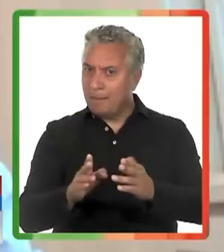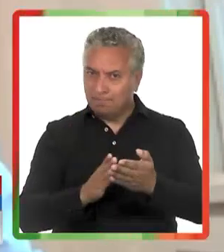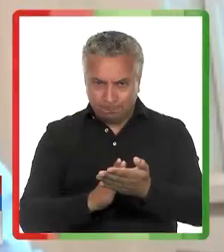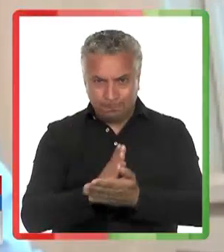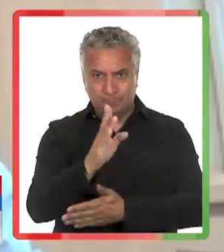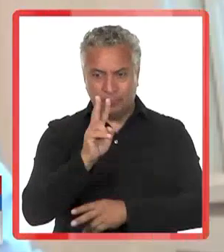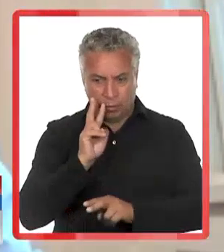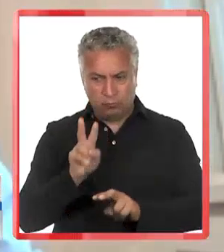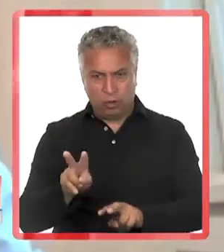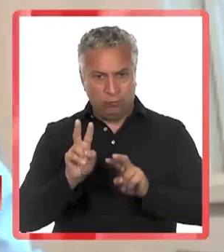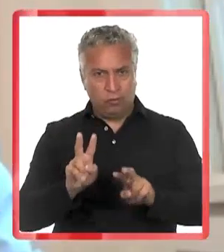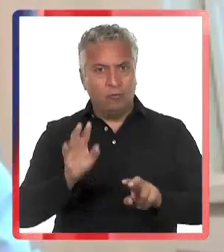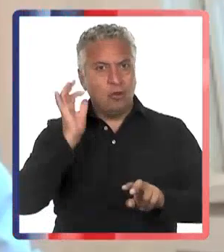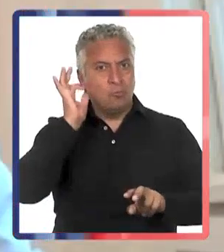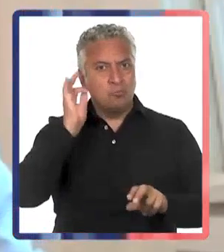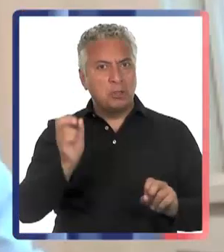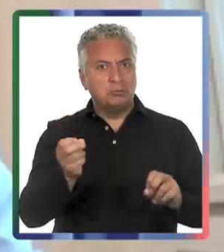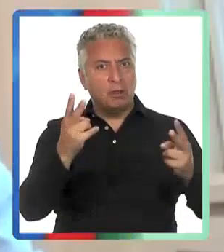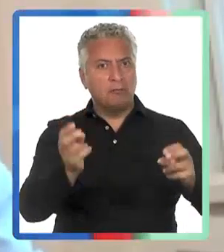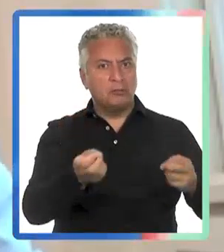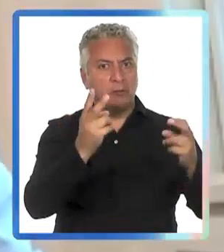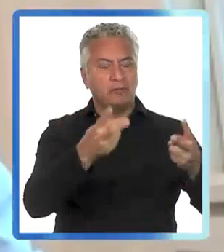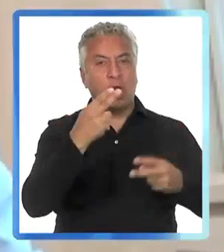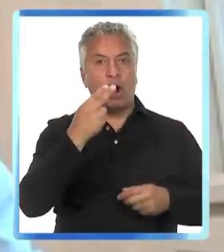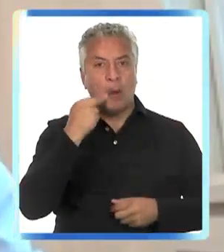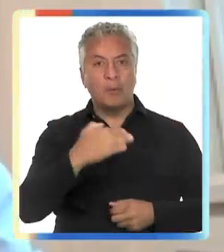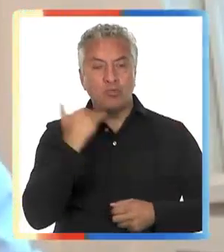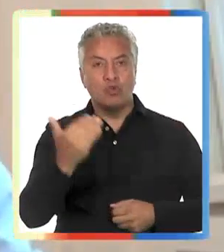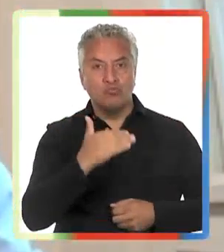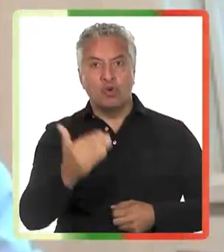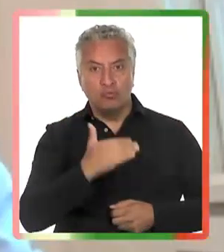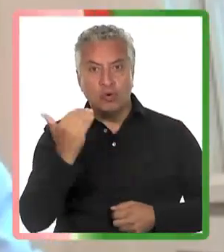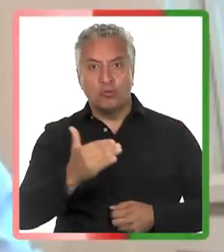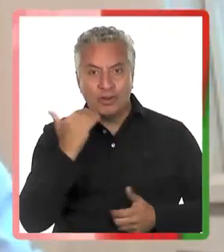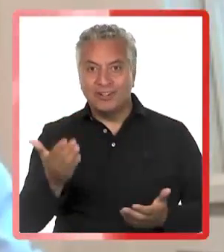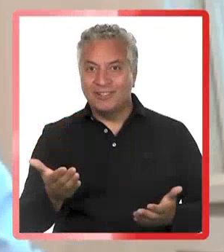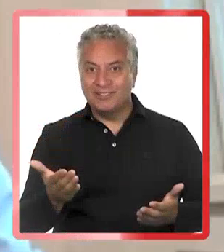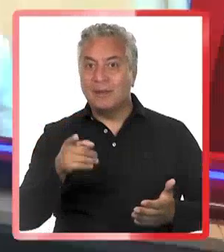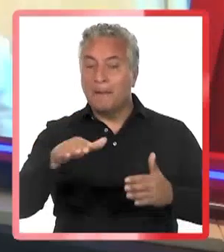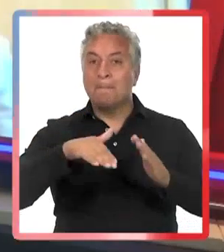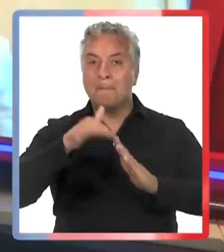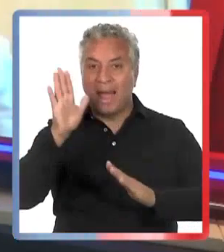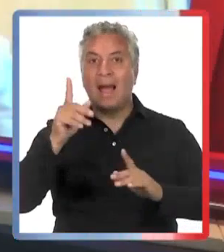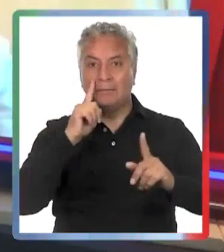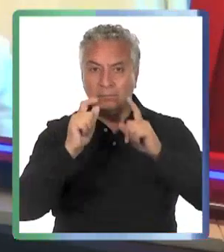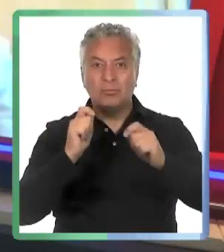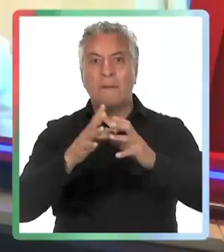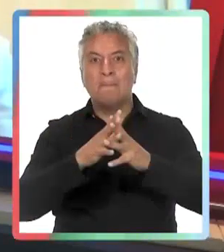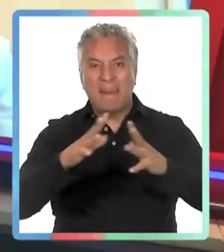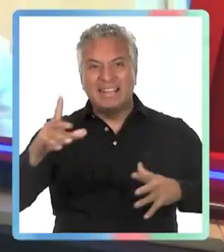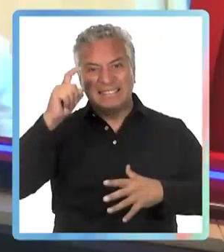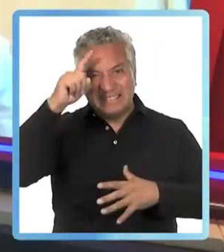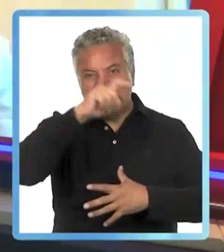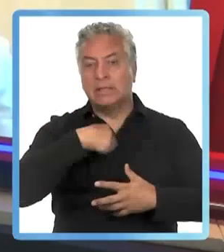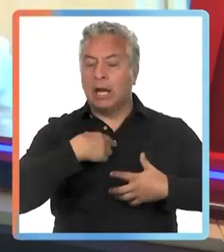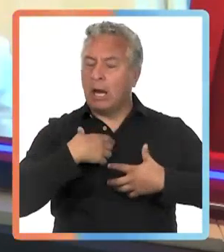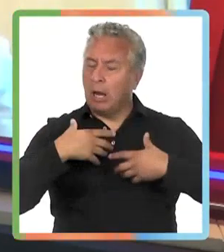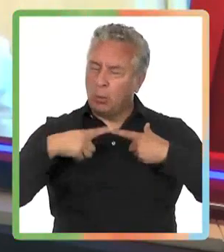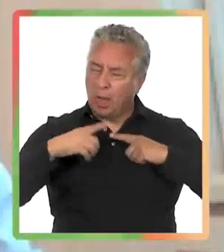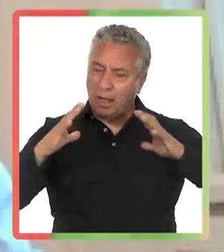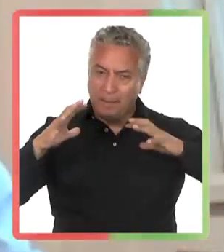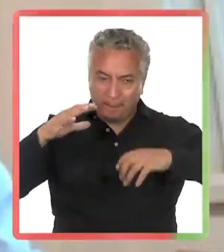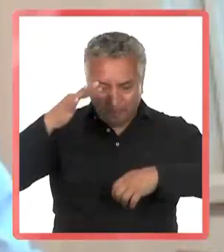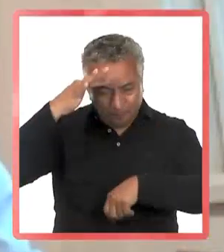evidente desde un comienzo, ¿no es cierto?, que las personas de sexo masculino tenían un mayor riesgo de complicaciones y